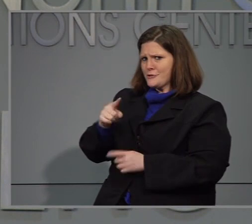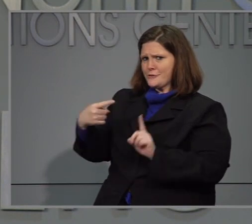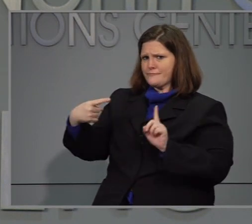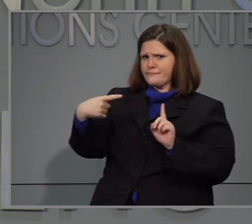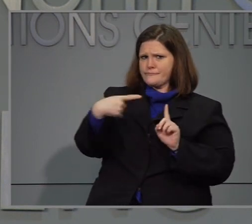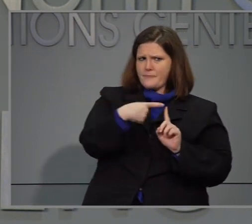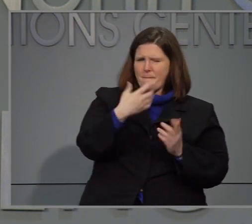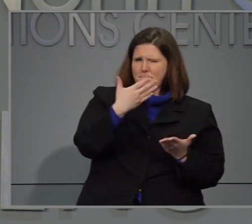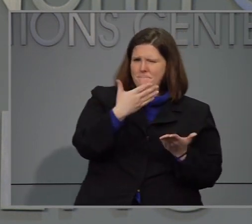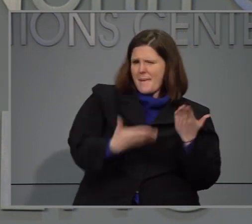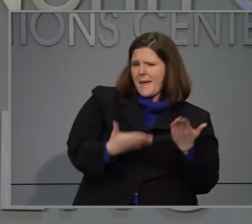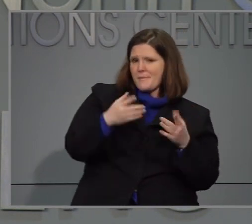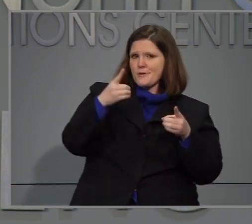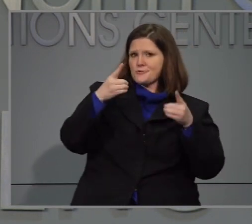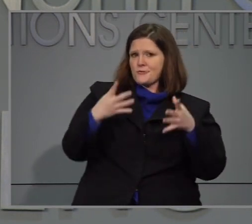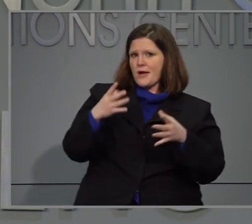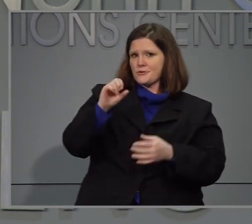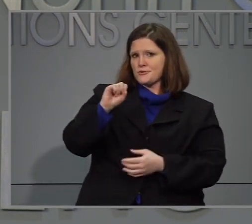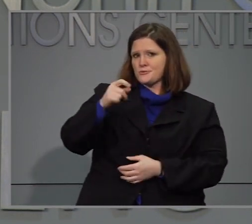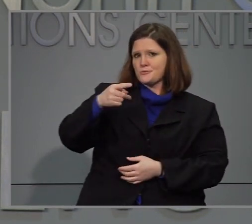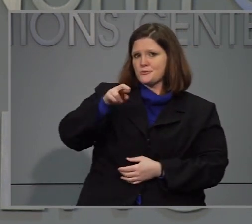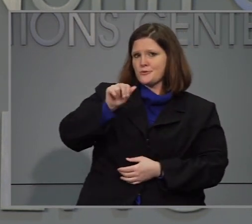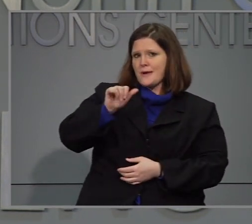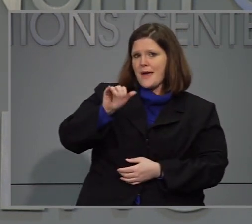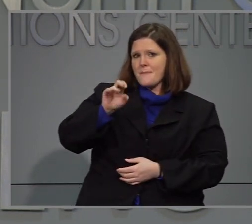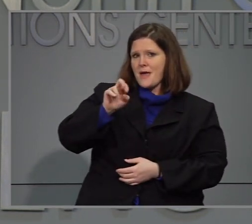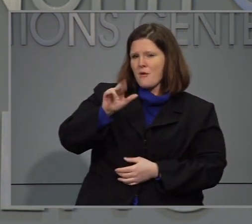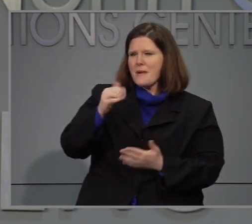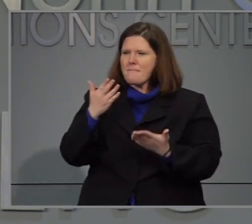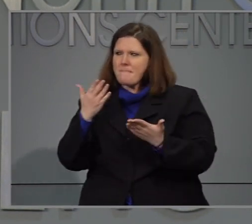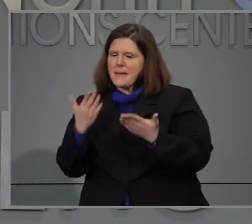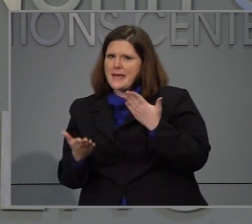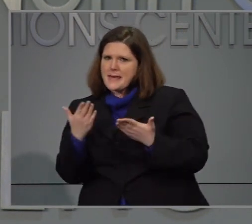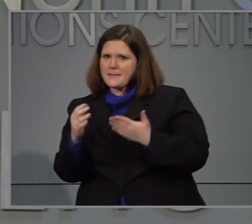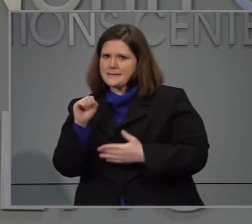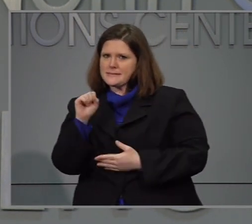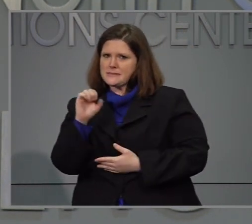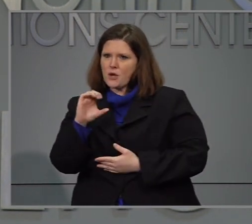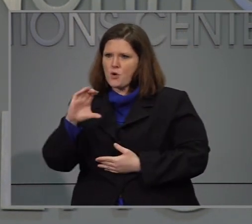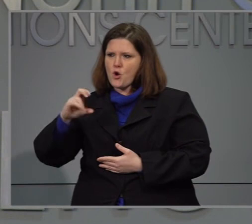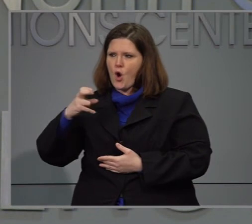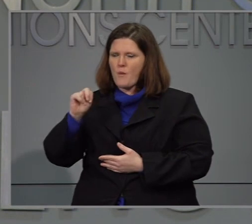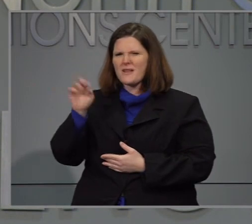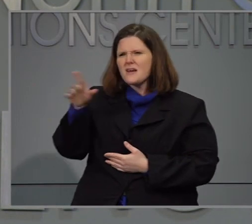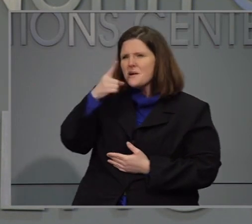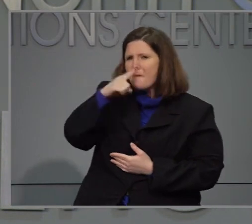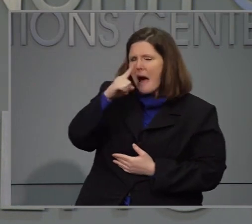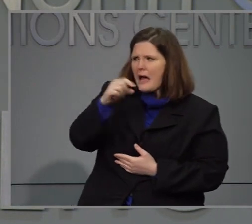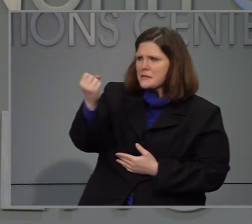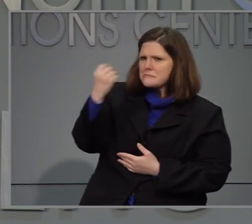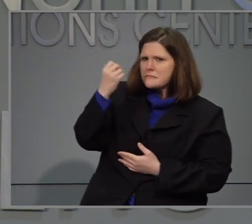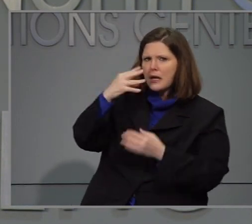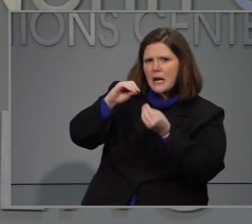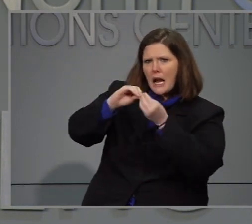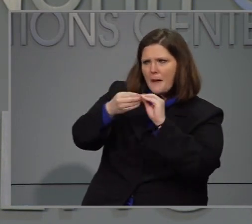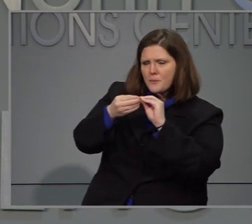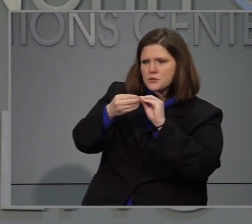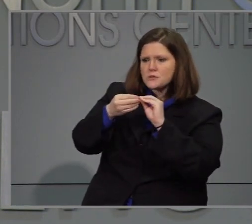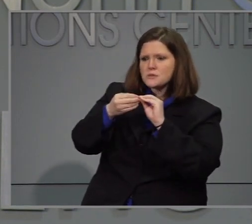Esta pregunta puede ser para el director Spraber o la secretaria Cohen. ¿Nos puede decir las últimas cifras de UCI